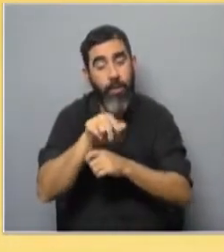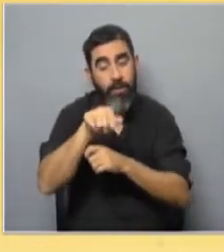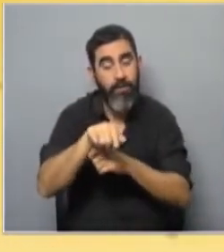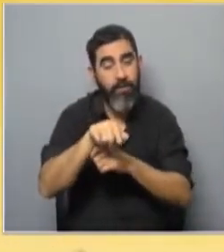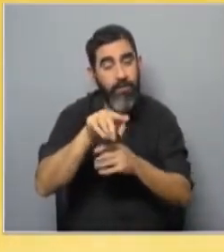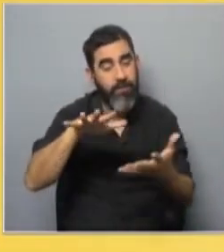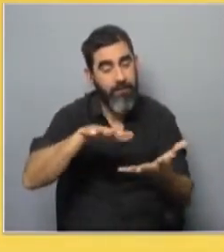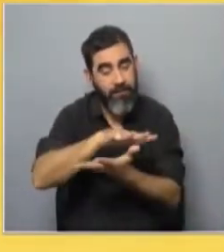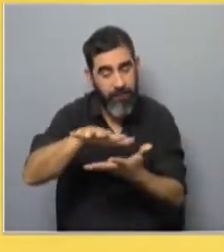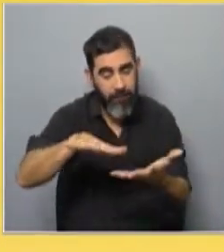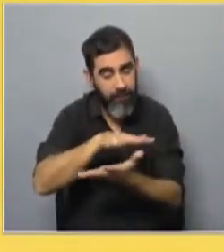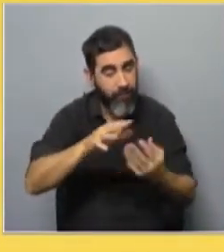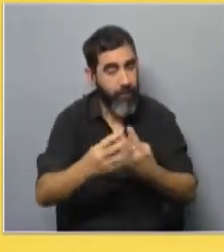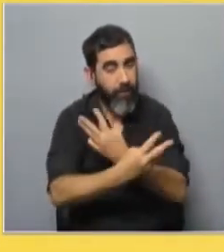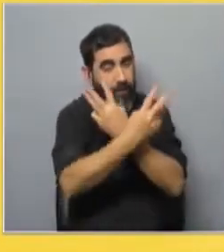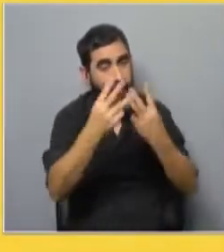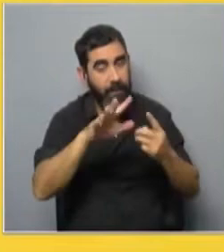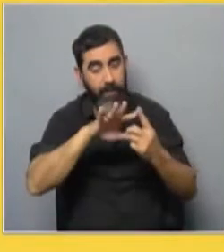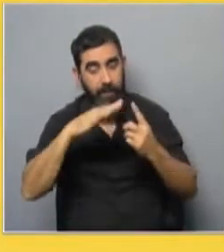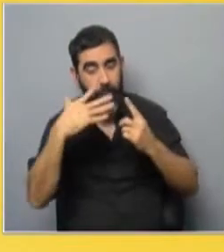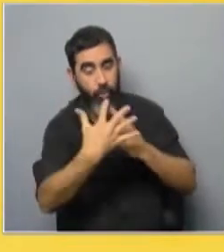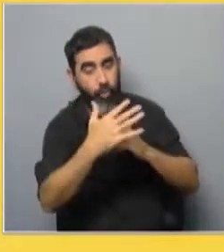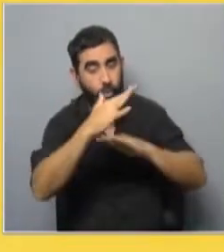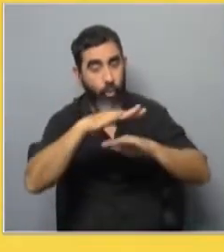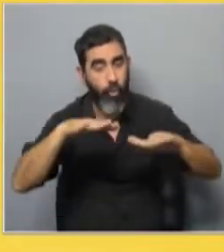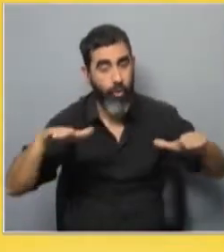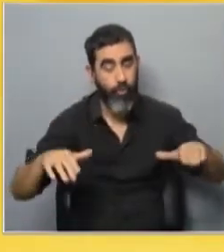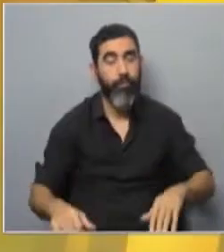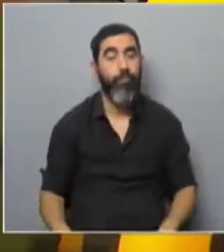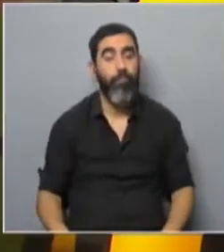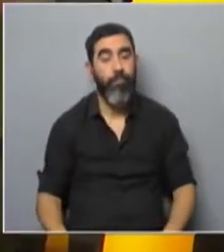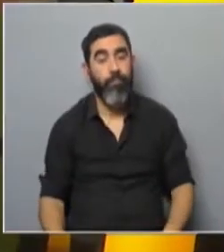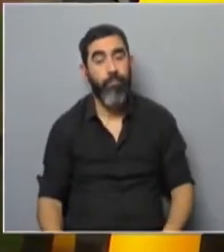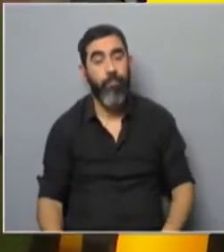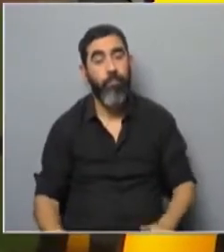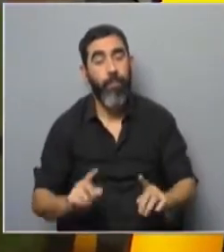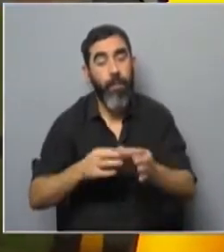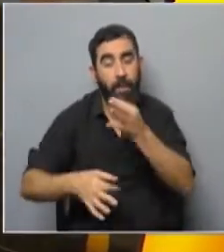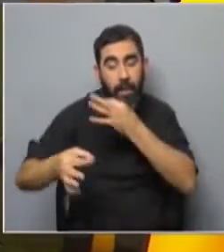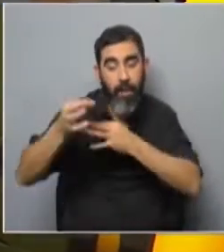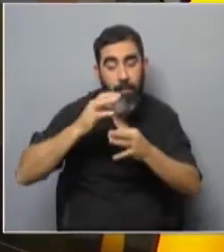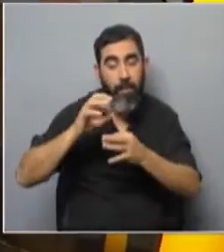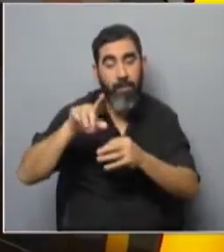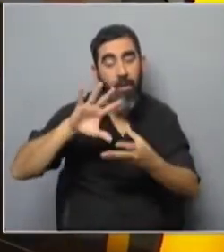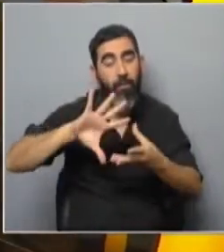su contexto, en el contexto que rodea a ese niño y a esa niña. Y bueno, nos explica un poco esta